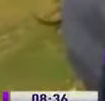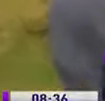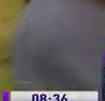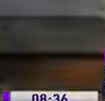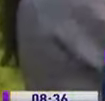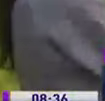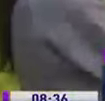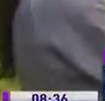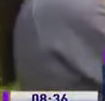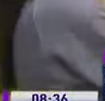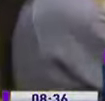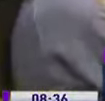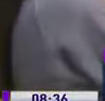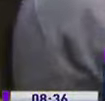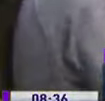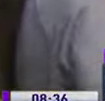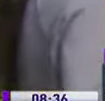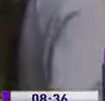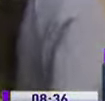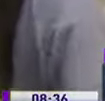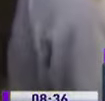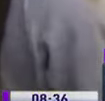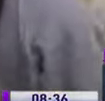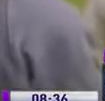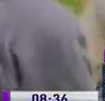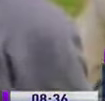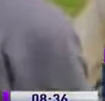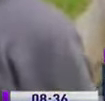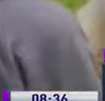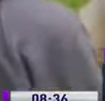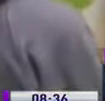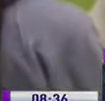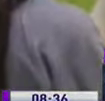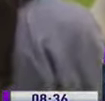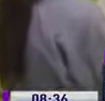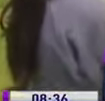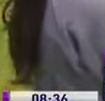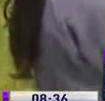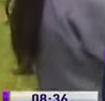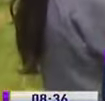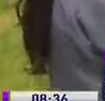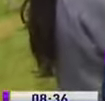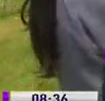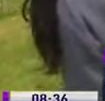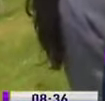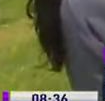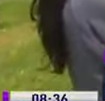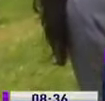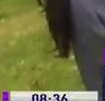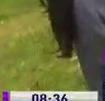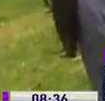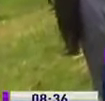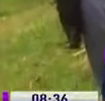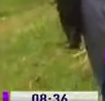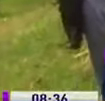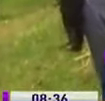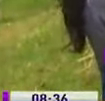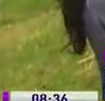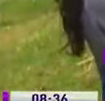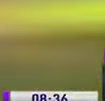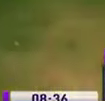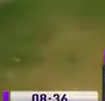vecino? Una vez al año. ¿No le pican las axilas, vecinito? Bueno, yo todos los días. ¿No le manda a la señora a dormirse en la sala?